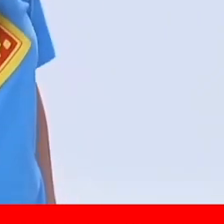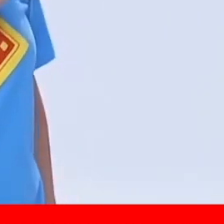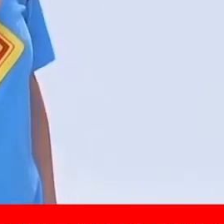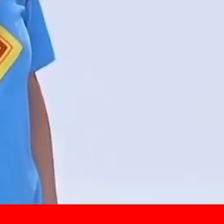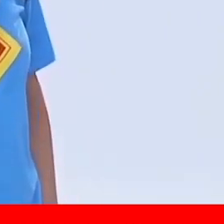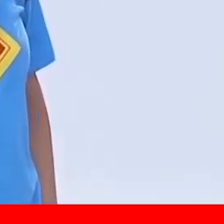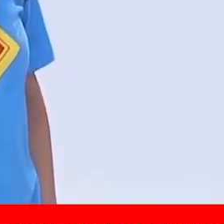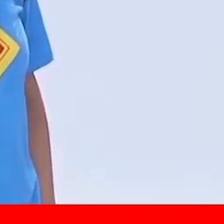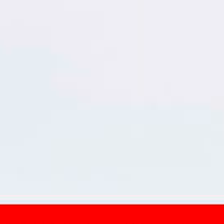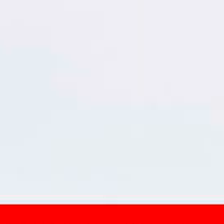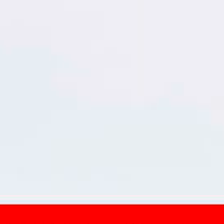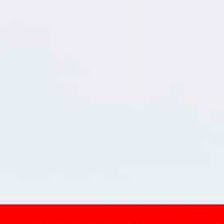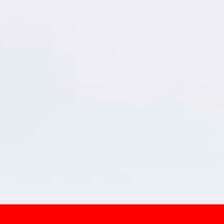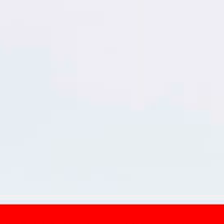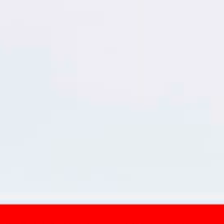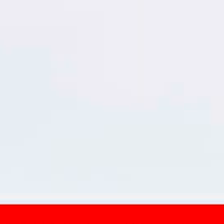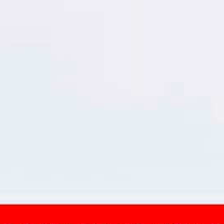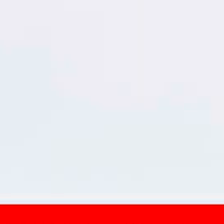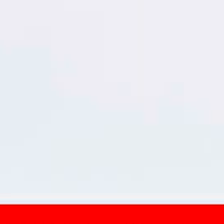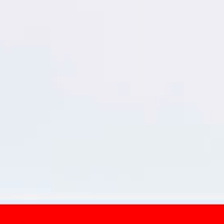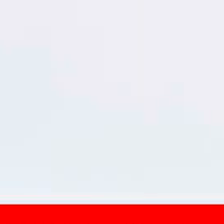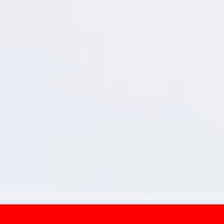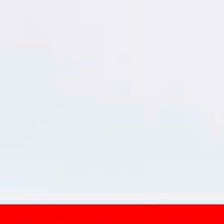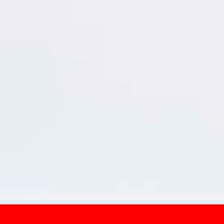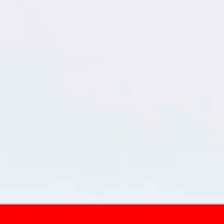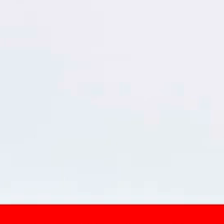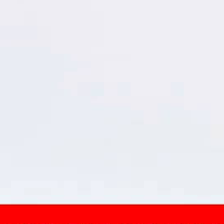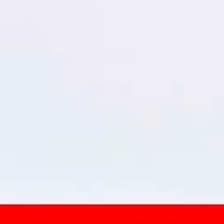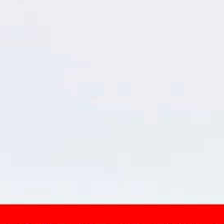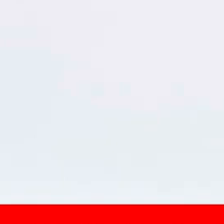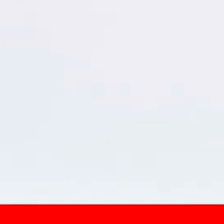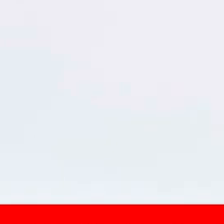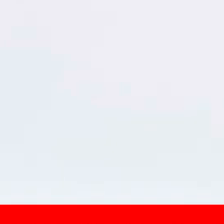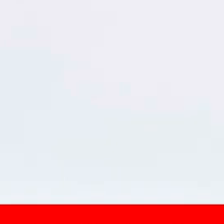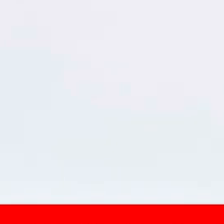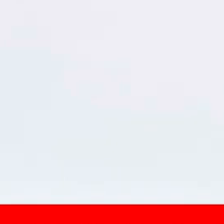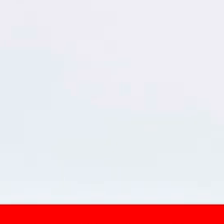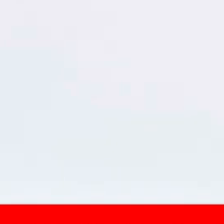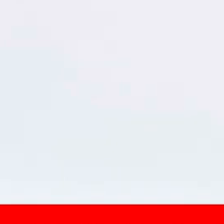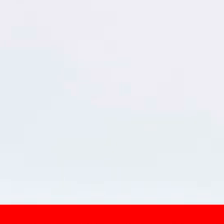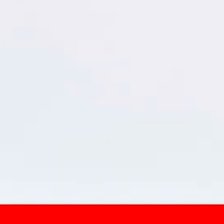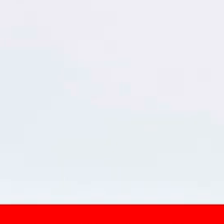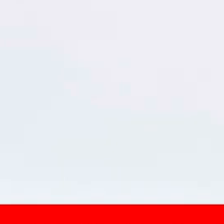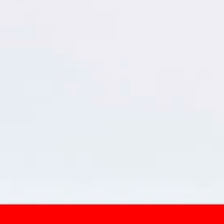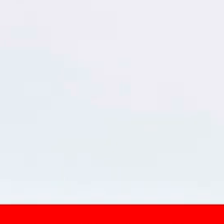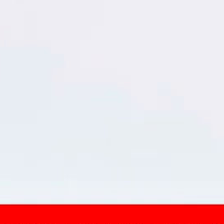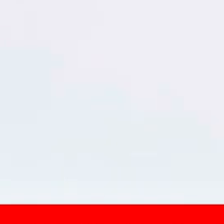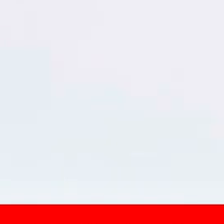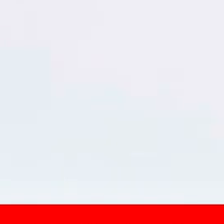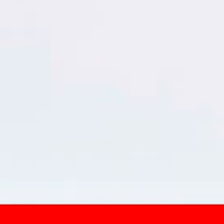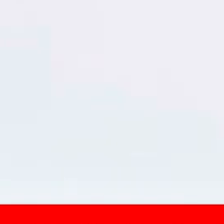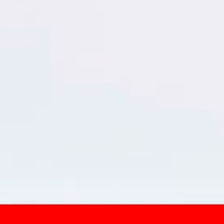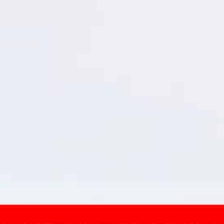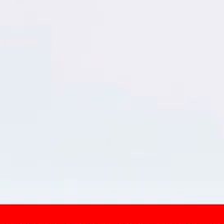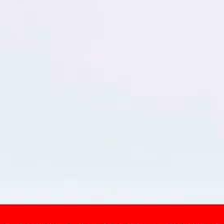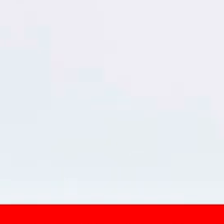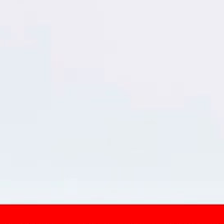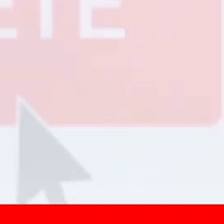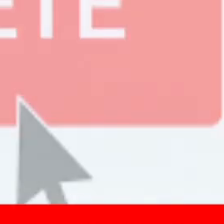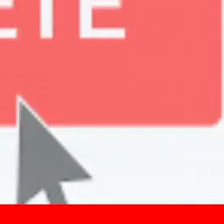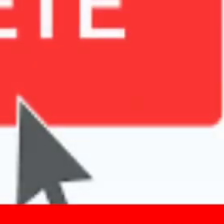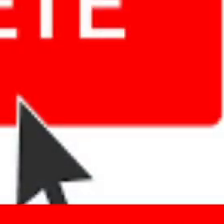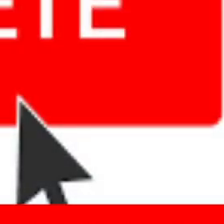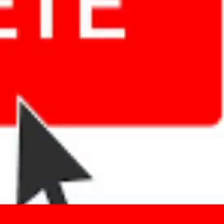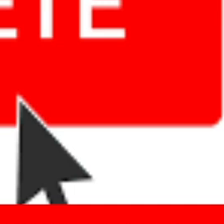buena adivinanza! ¿Quieres otra adivinanza? Entonces, espérame. En cualquier momento te traigo otra.